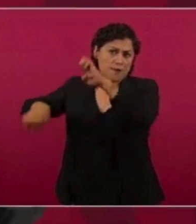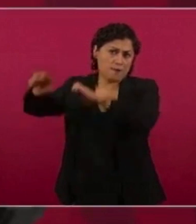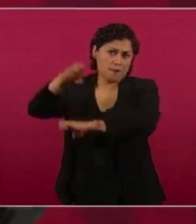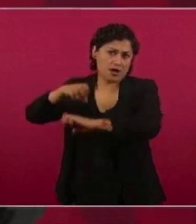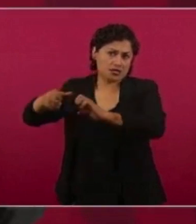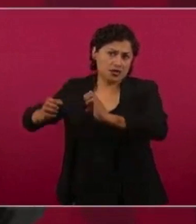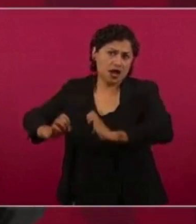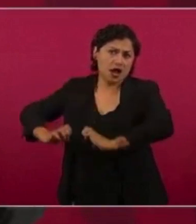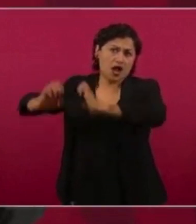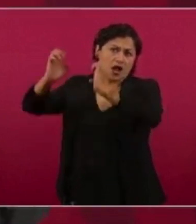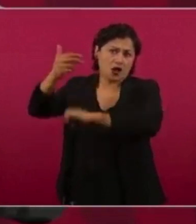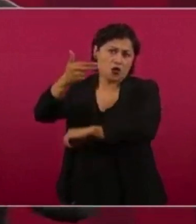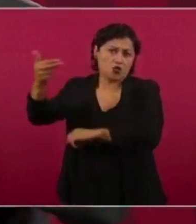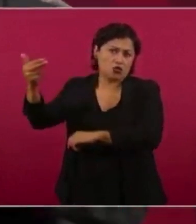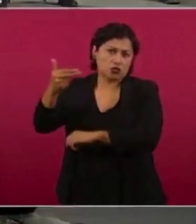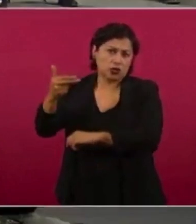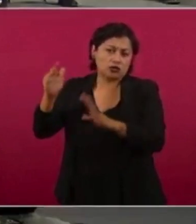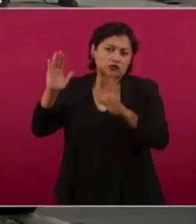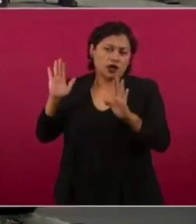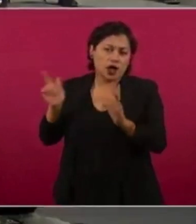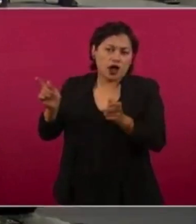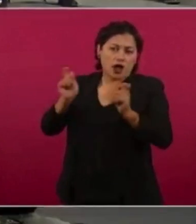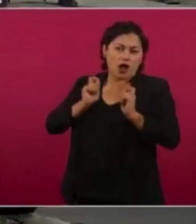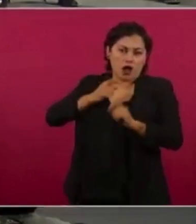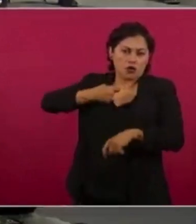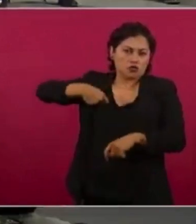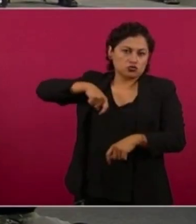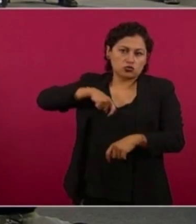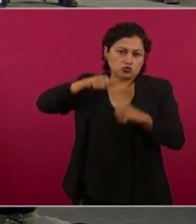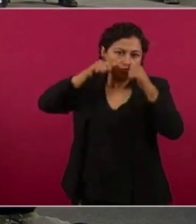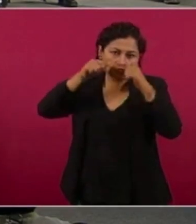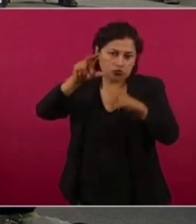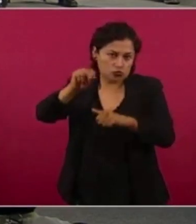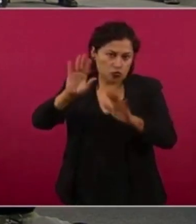de que están ahí presentes. ¿Es cuánto?